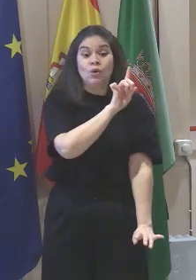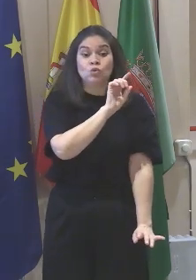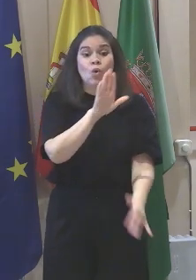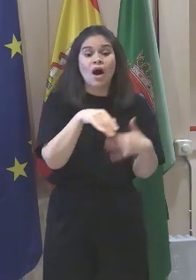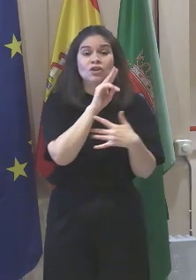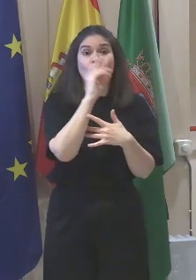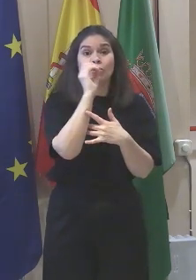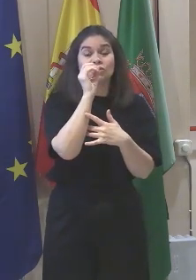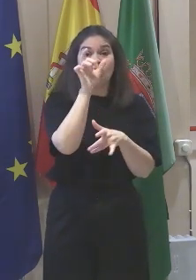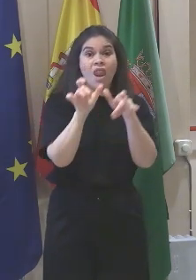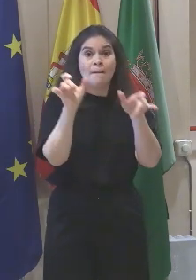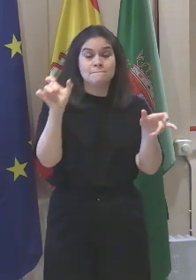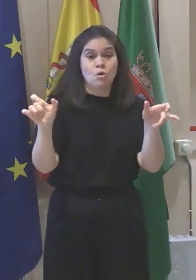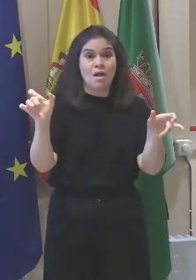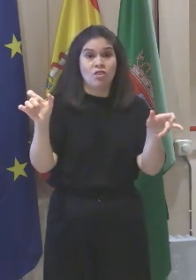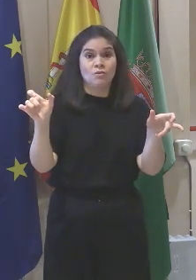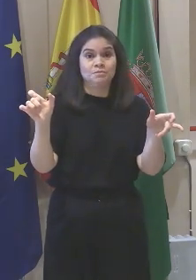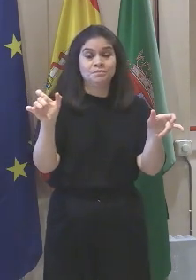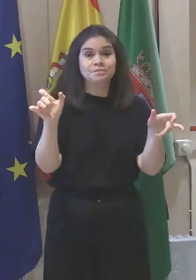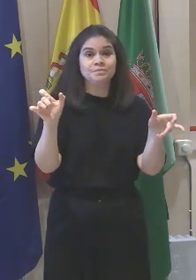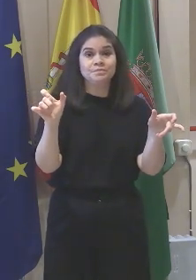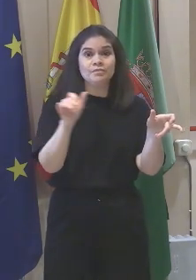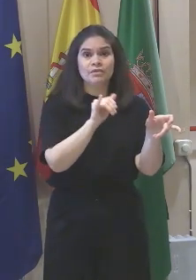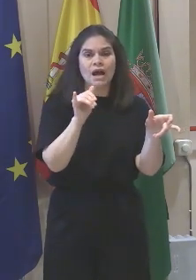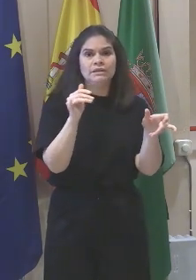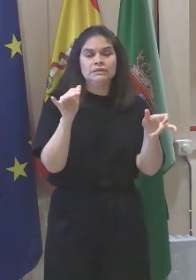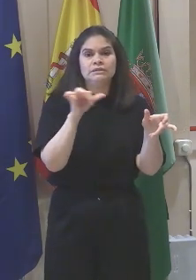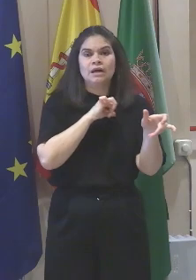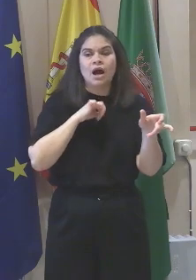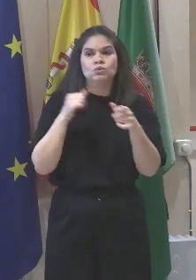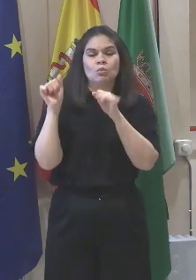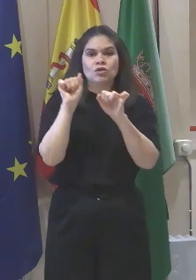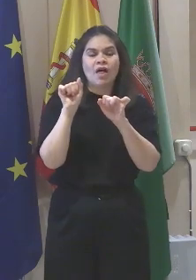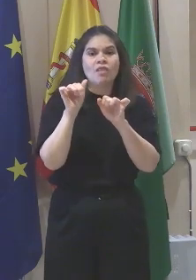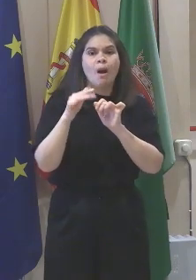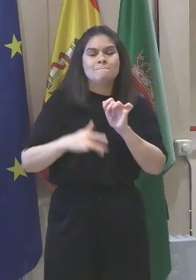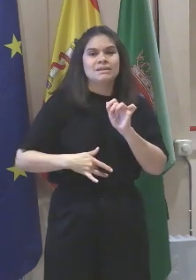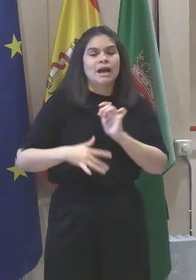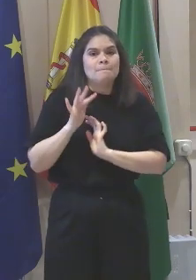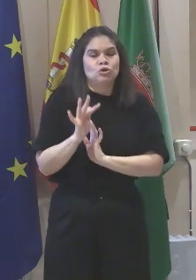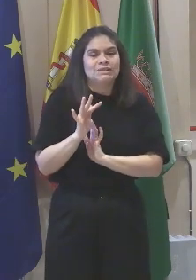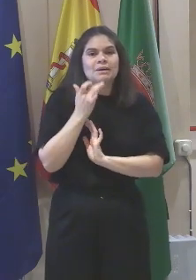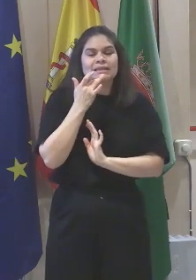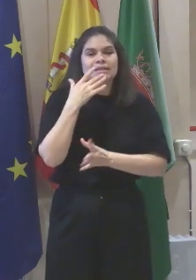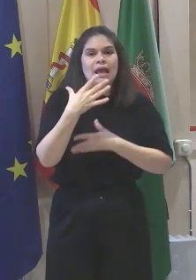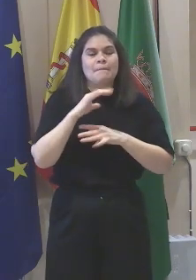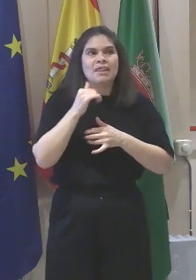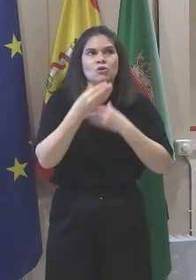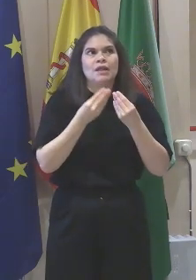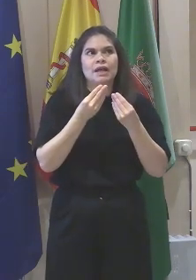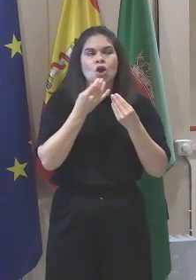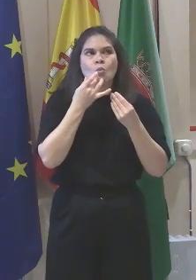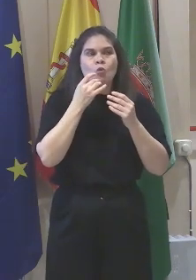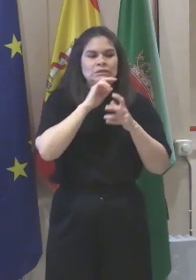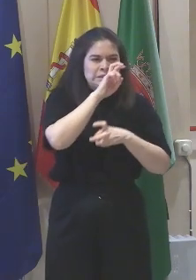2% de la población tiene autoinmunidad pancreática positiva, y si empezamos a hacer eventualmente un